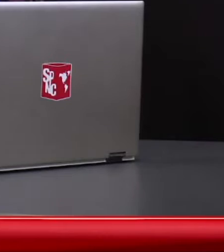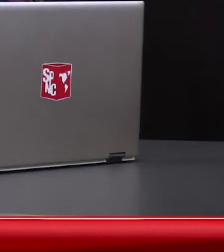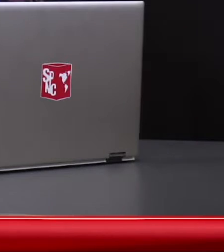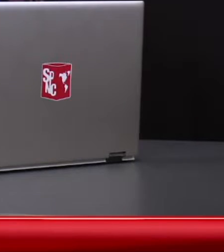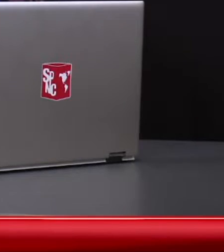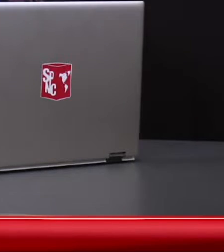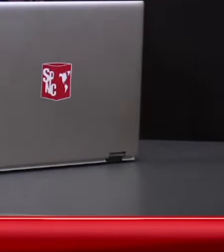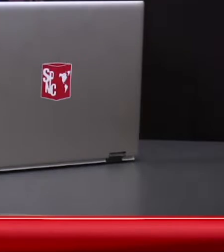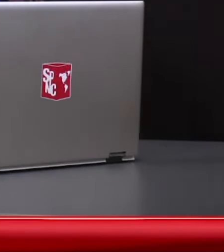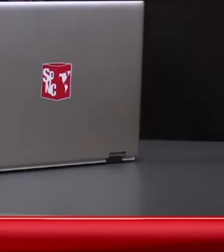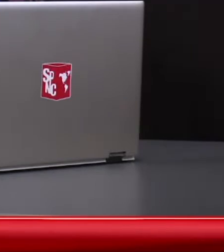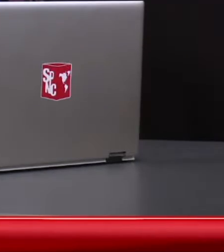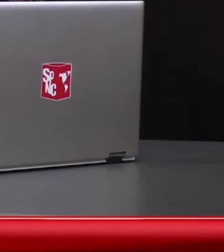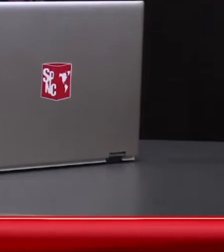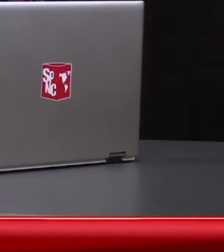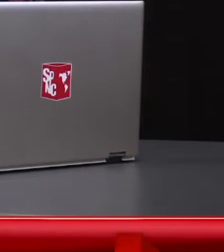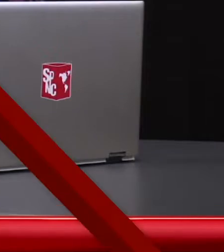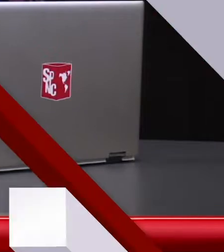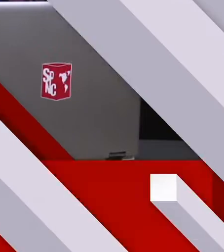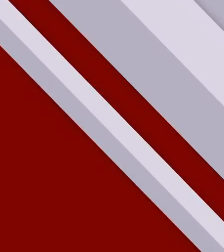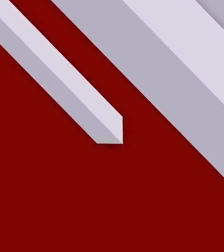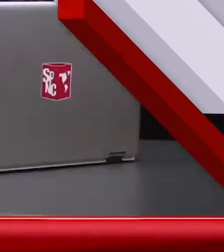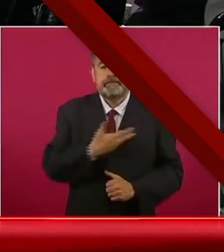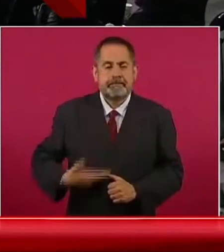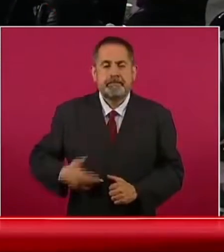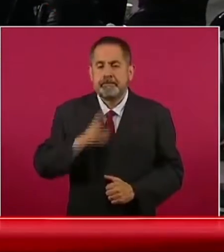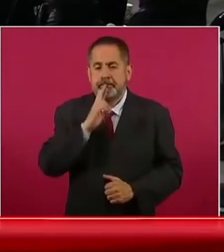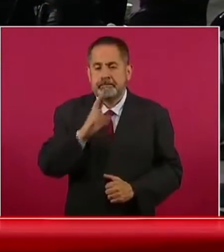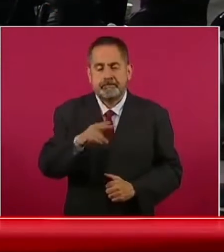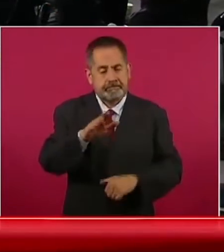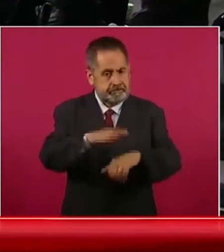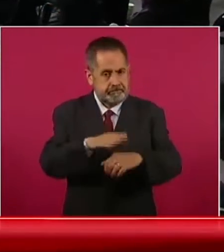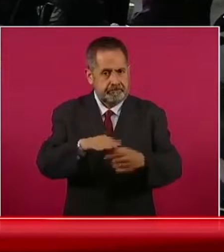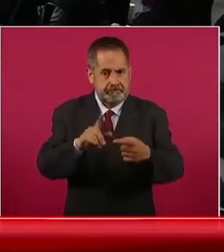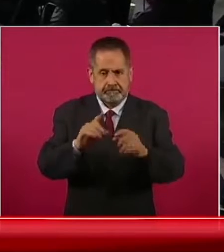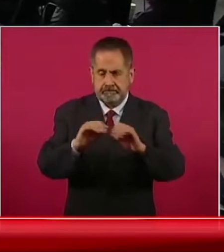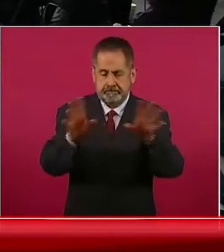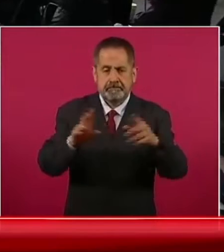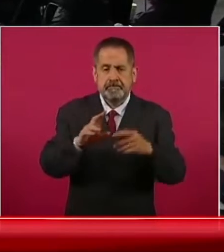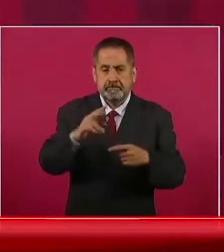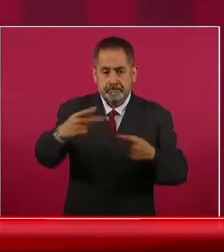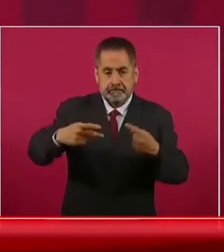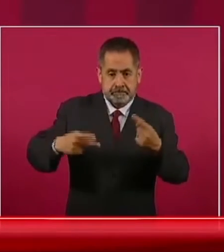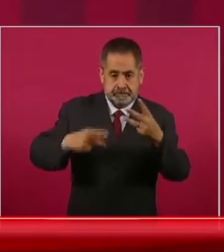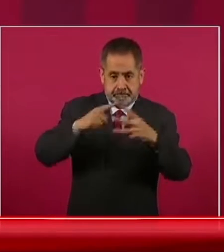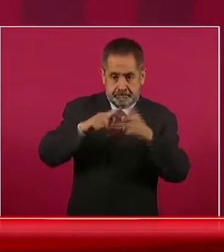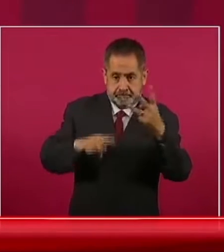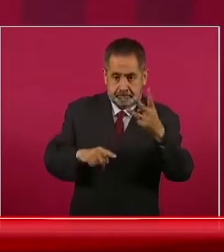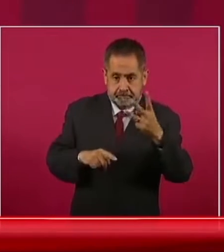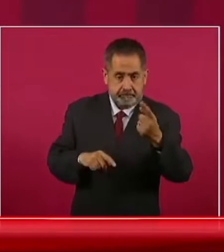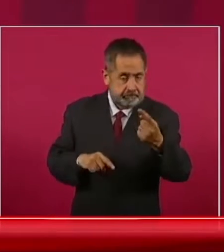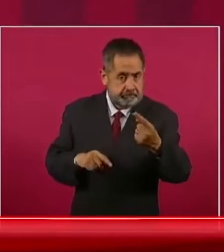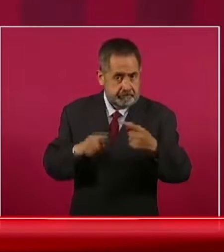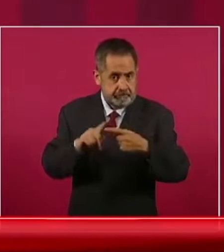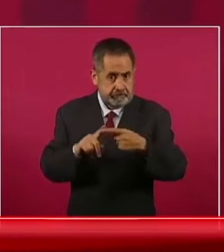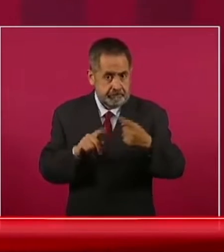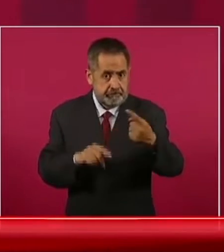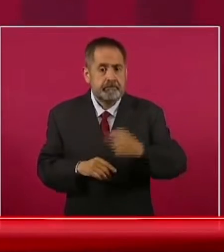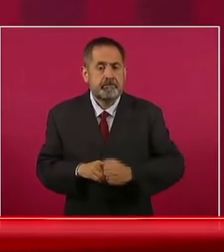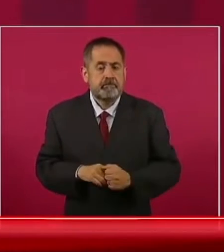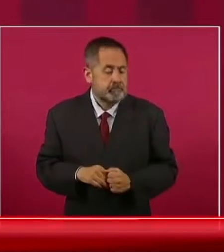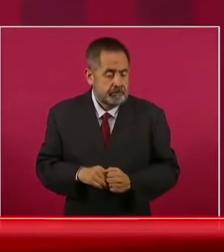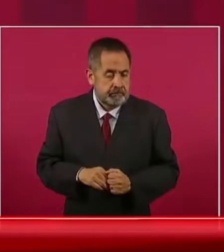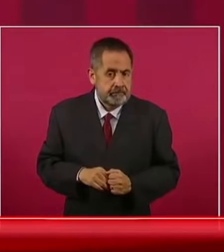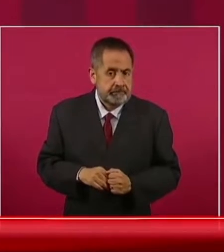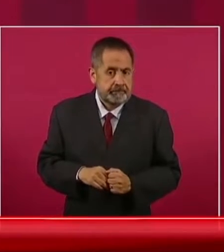honesta escuchemos al presidente de mexico primera que se presenten todos